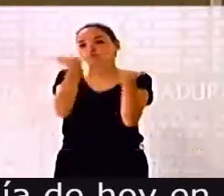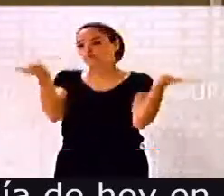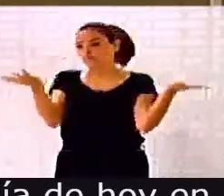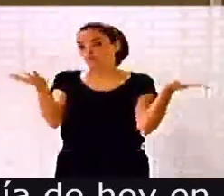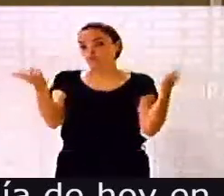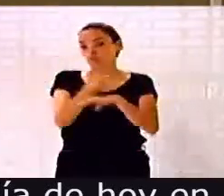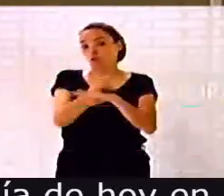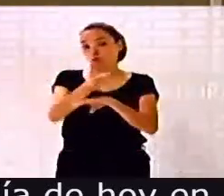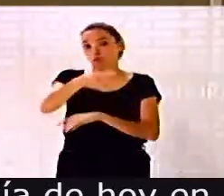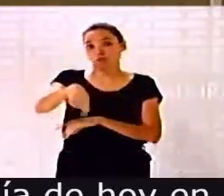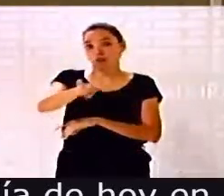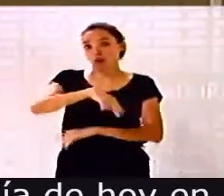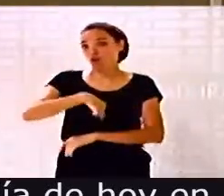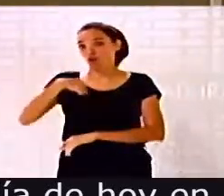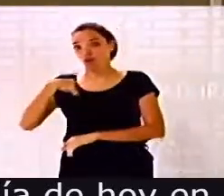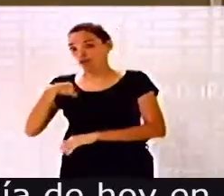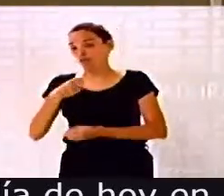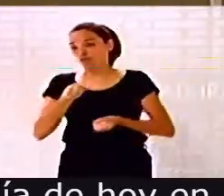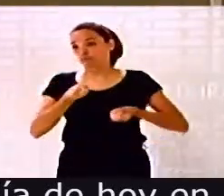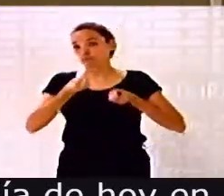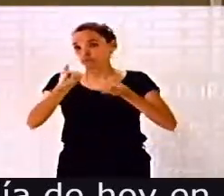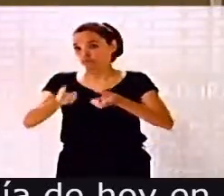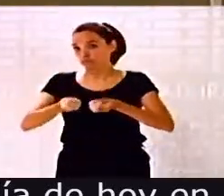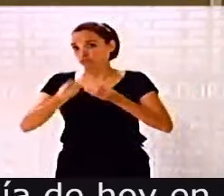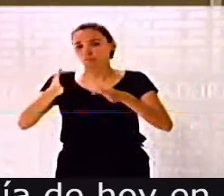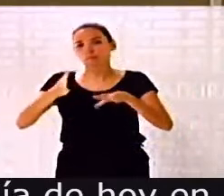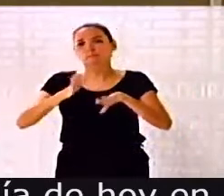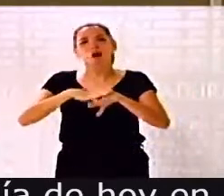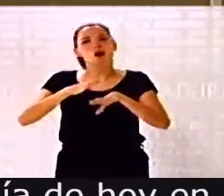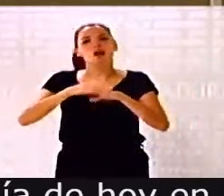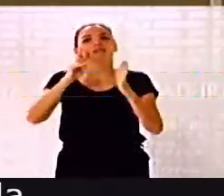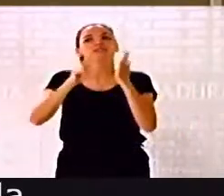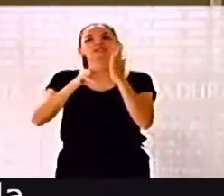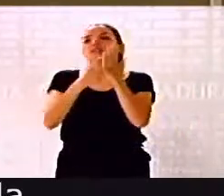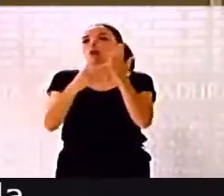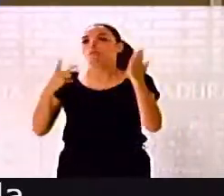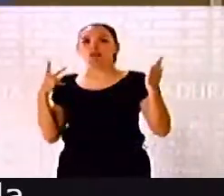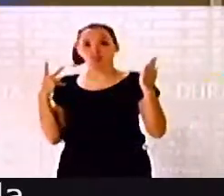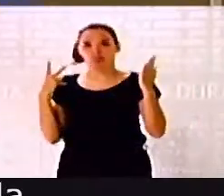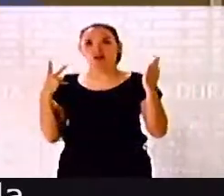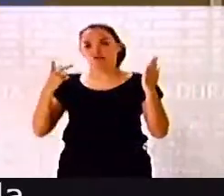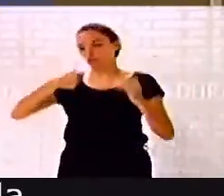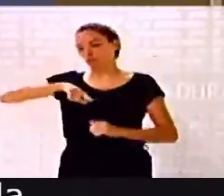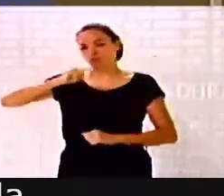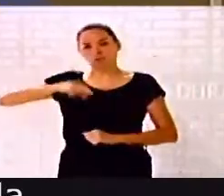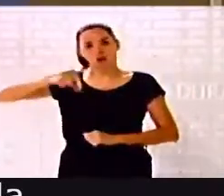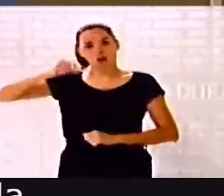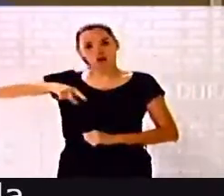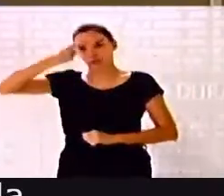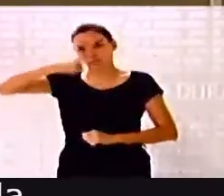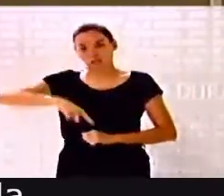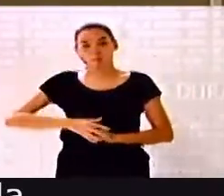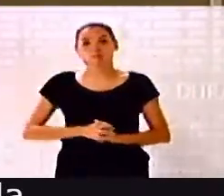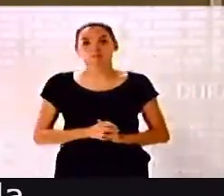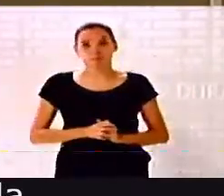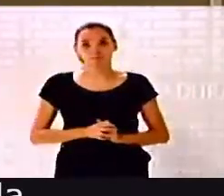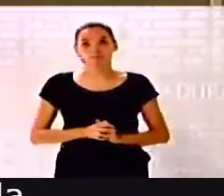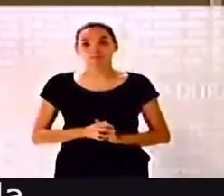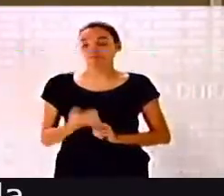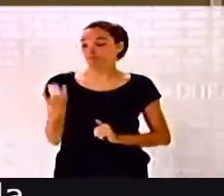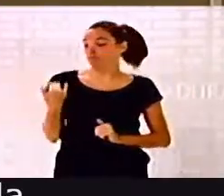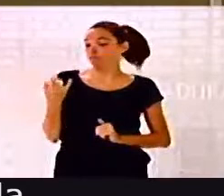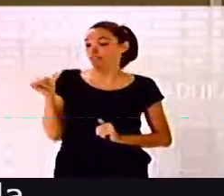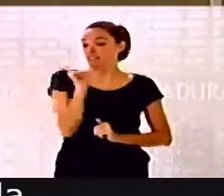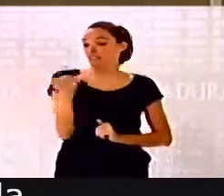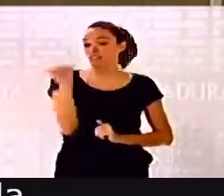ciudadanía, en aras a la transparencia que siempre nos ha caracterizado. Saben que no hemos dejado ninguna semana